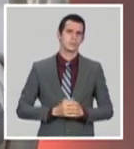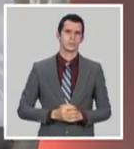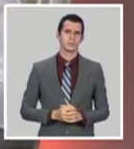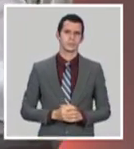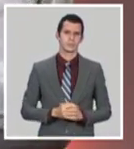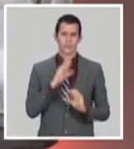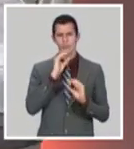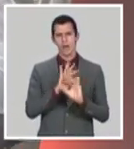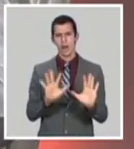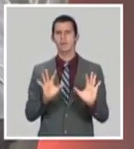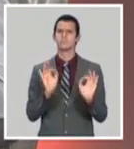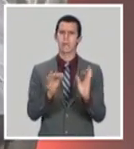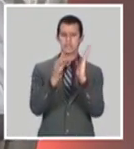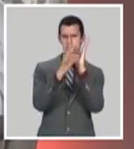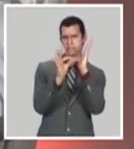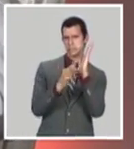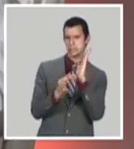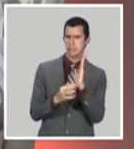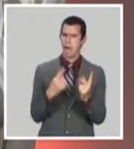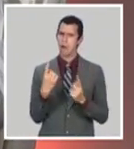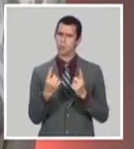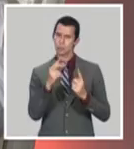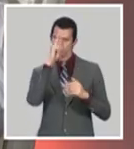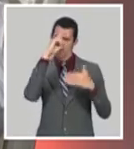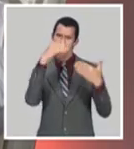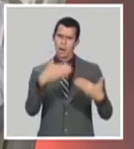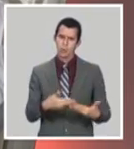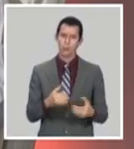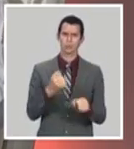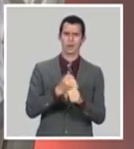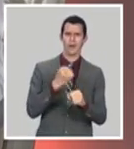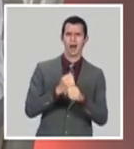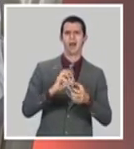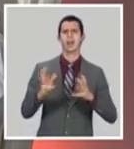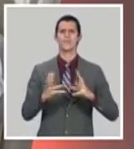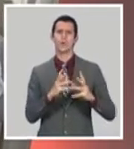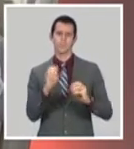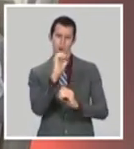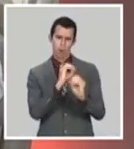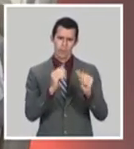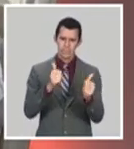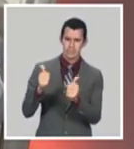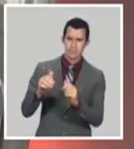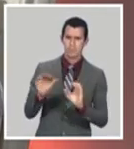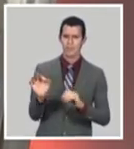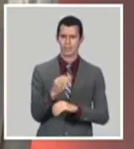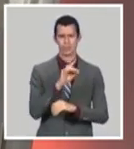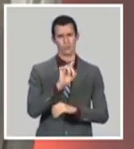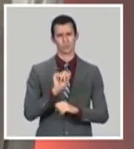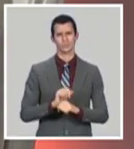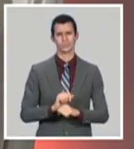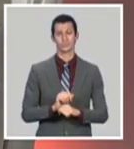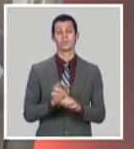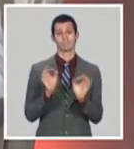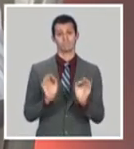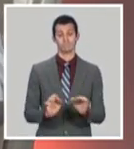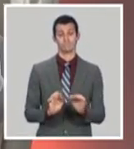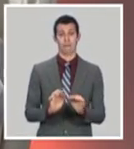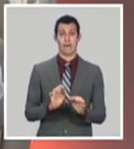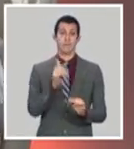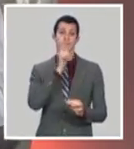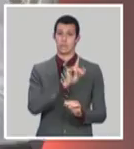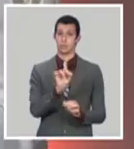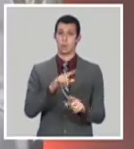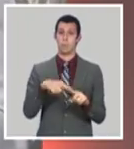de salud, que tiene que ver con el sistema, con la organización del trabajo, que tiene que también con el volumen de casos que se está recibiendo, también con